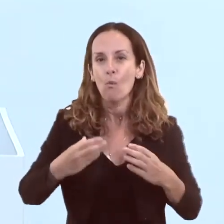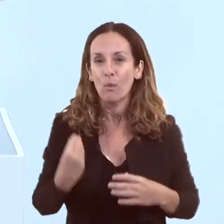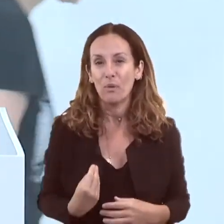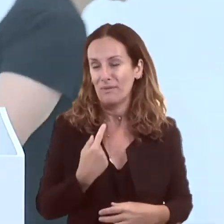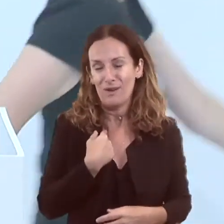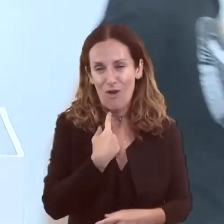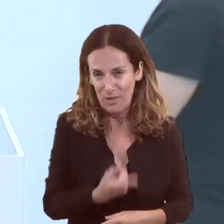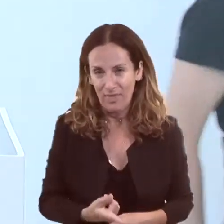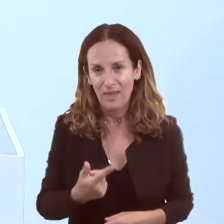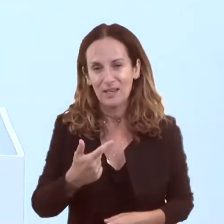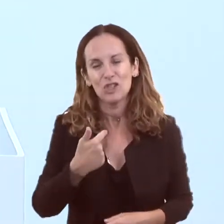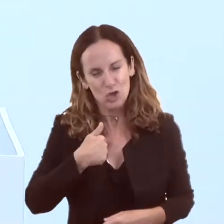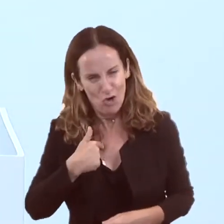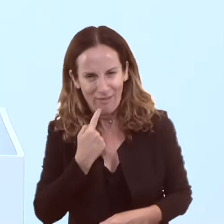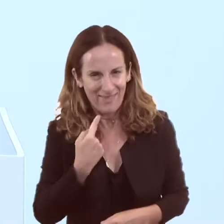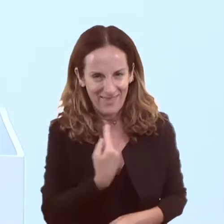a vosotros